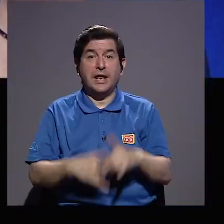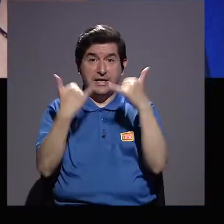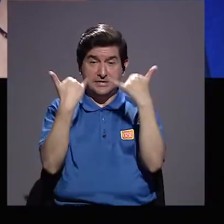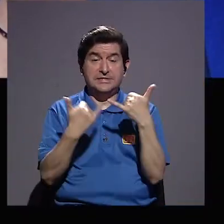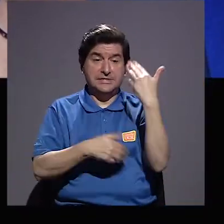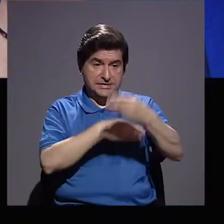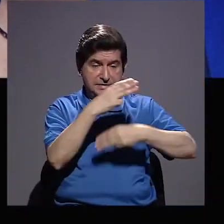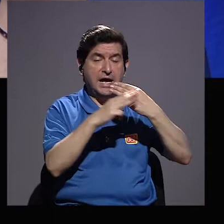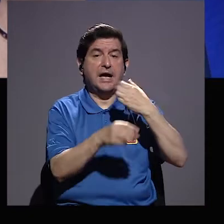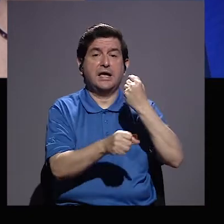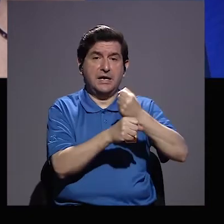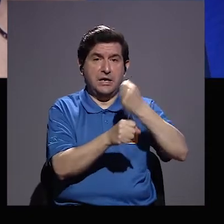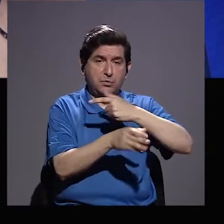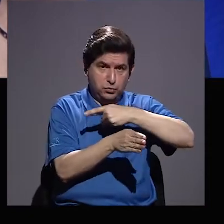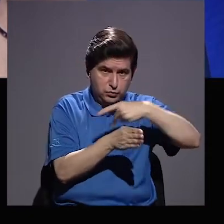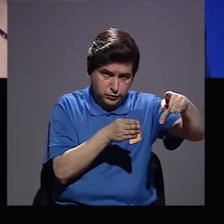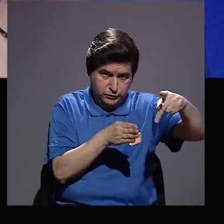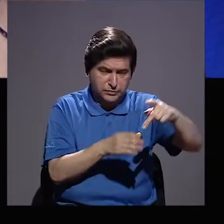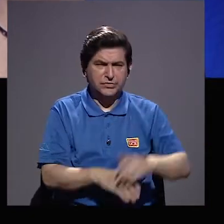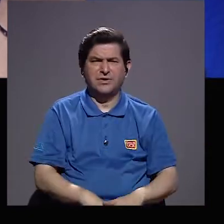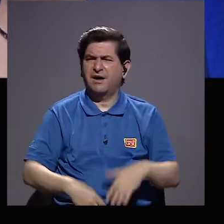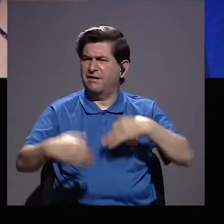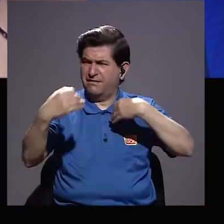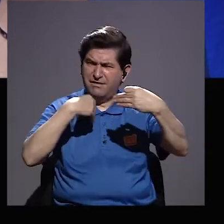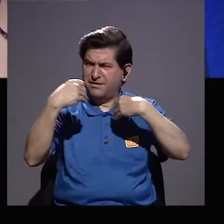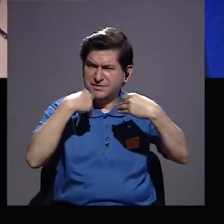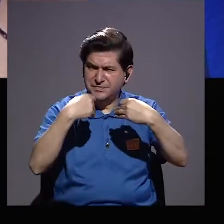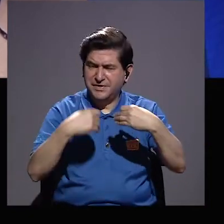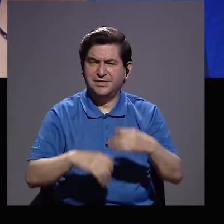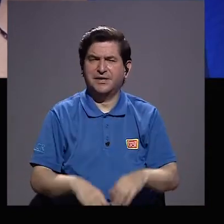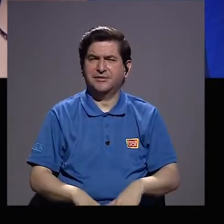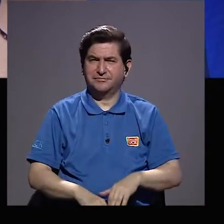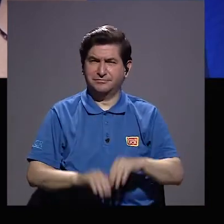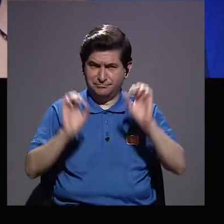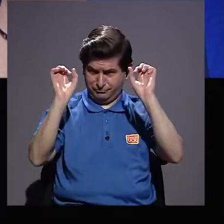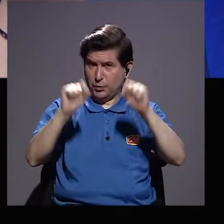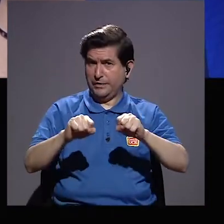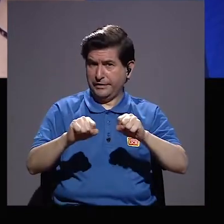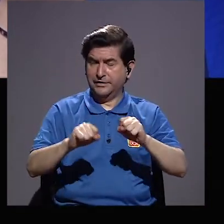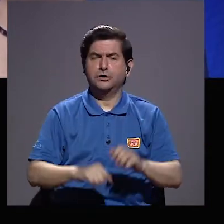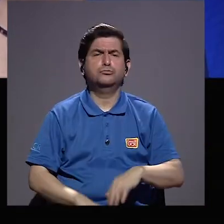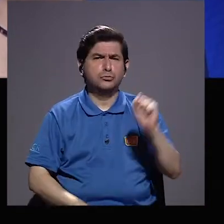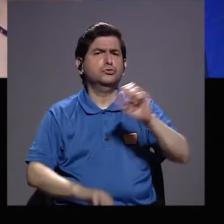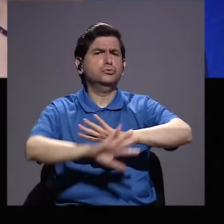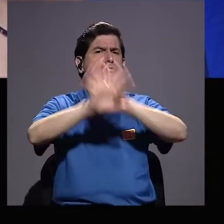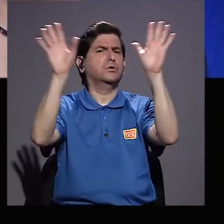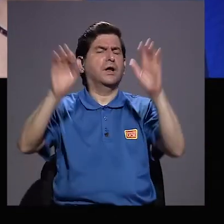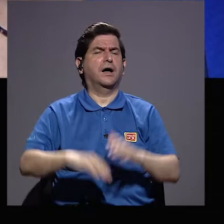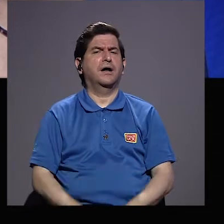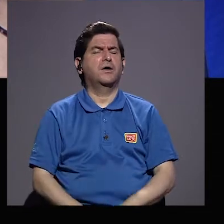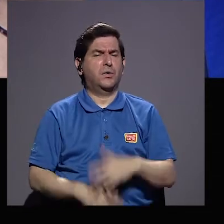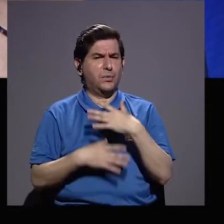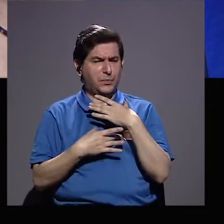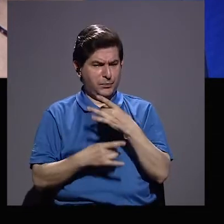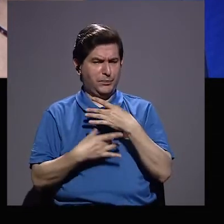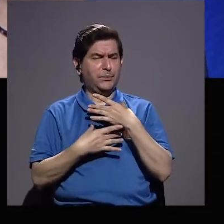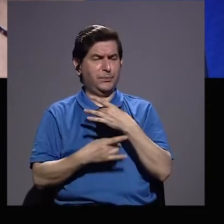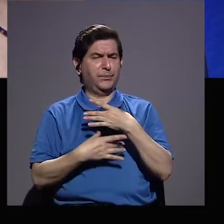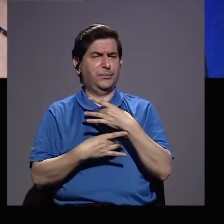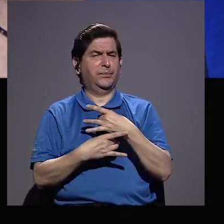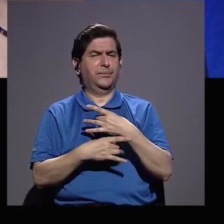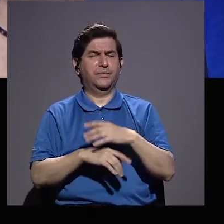al mundo profesional. ¿Podría ampliarnos sobre este particular? Claro, me fue muy